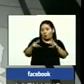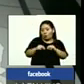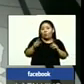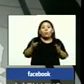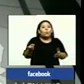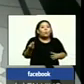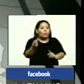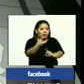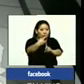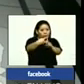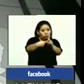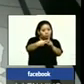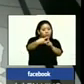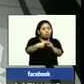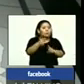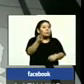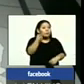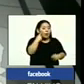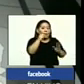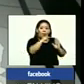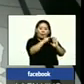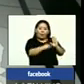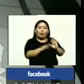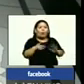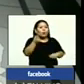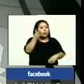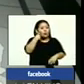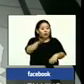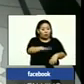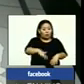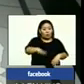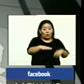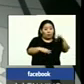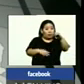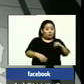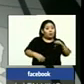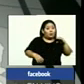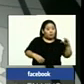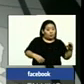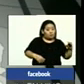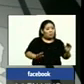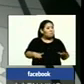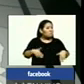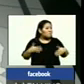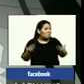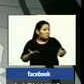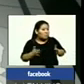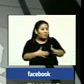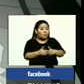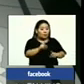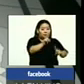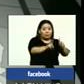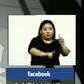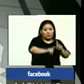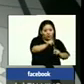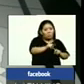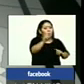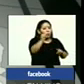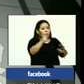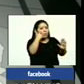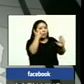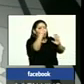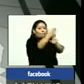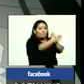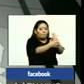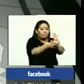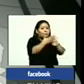temperaturas, vamos a comenzar a leerlas por acá y vamos a iniciar con el occidente del país. Vamos a empezar con Santa Ana. Podemos apreciar que se